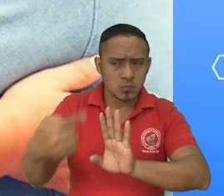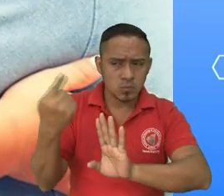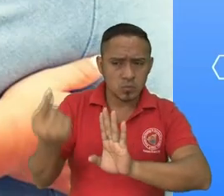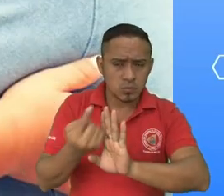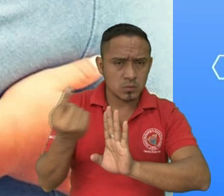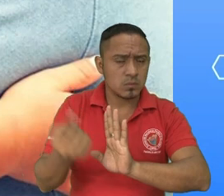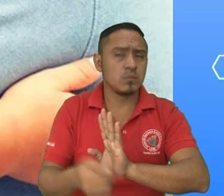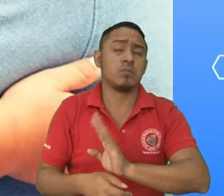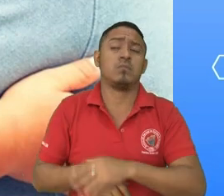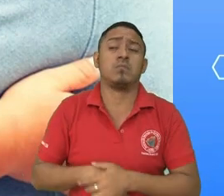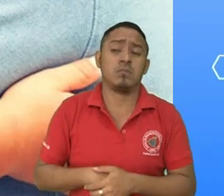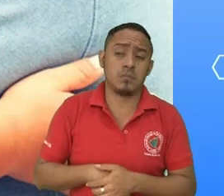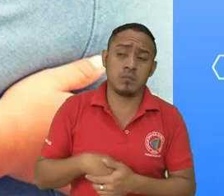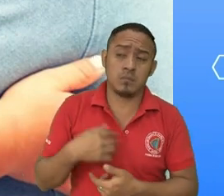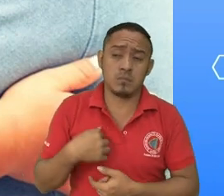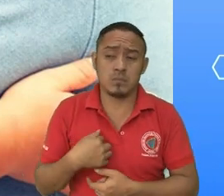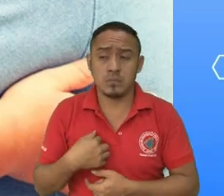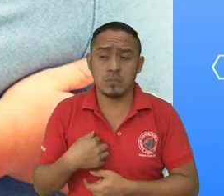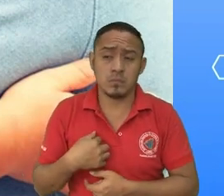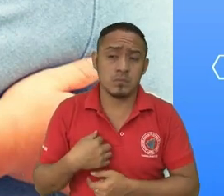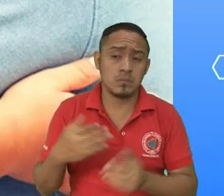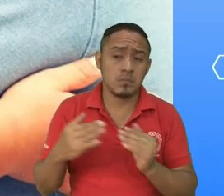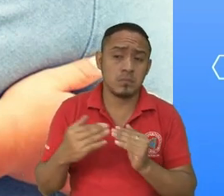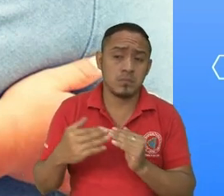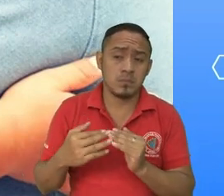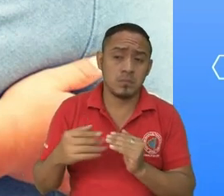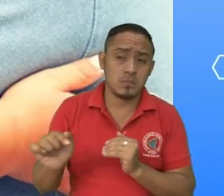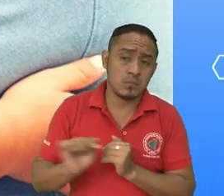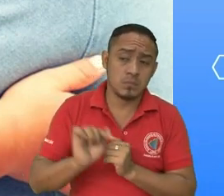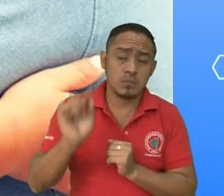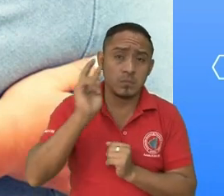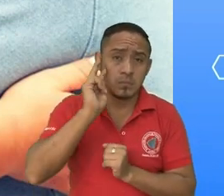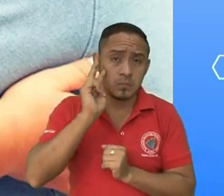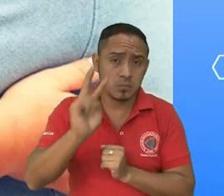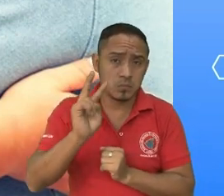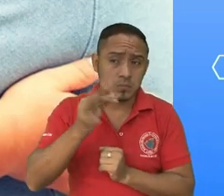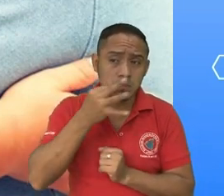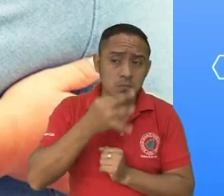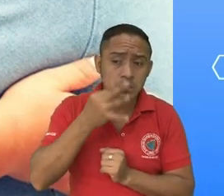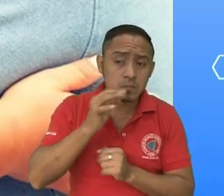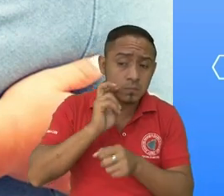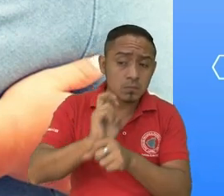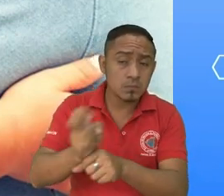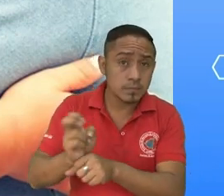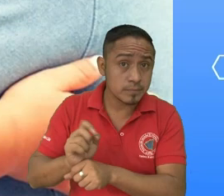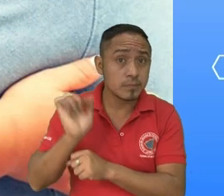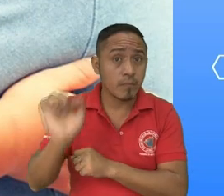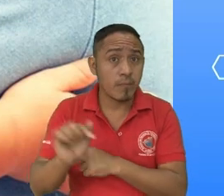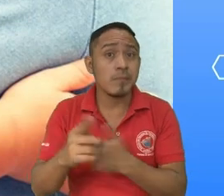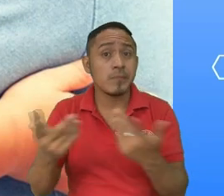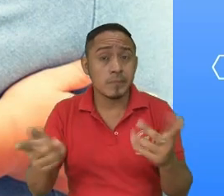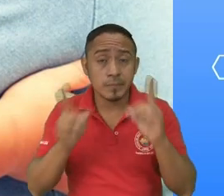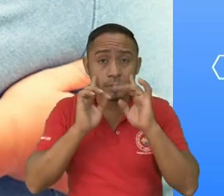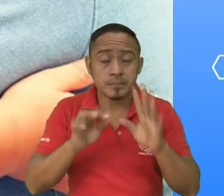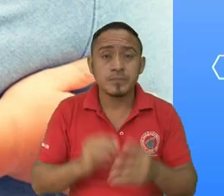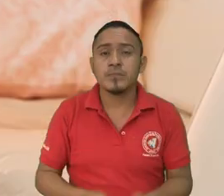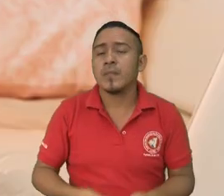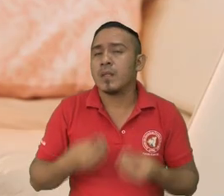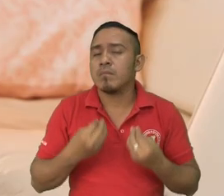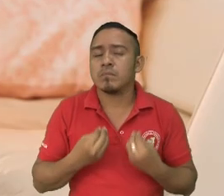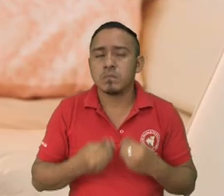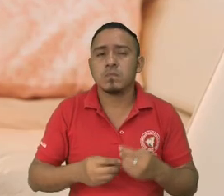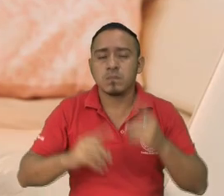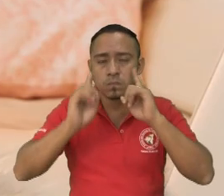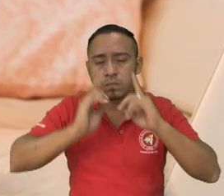muchas horas durante esté en el hogar, y entonces estar pendiente de él, porque hay también, cuando hay